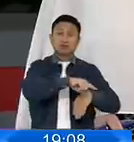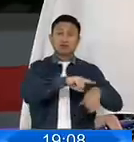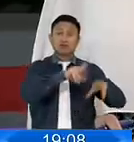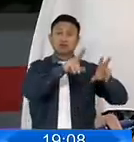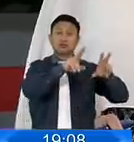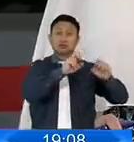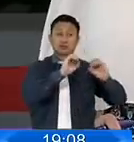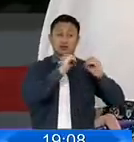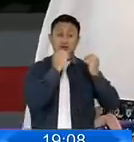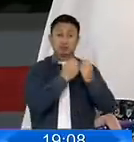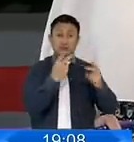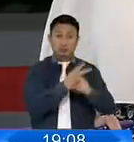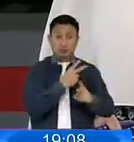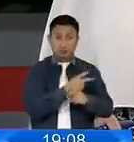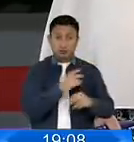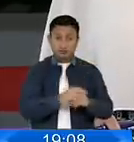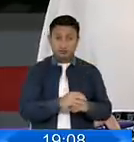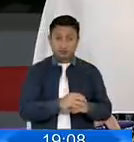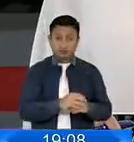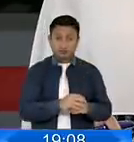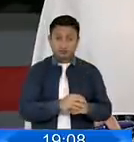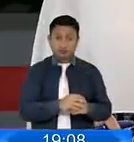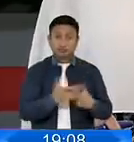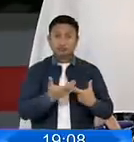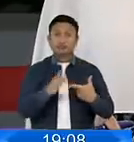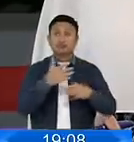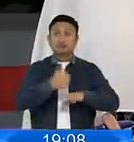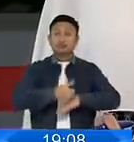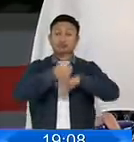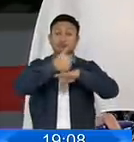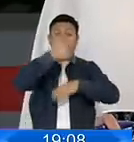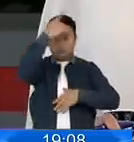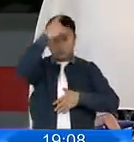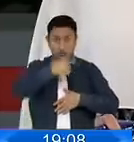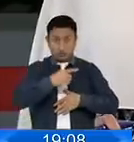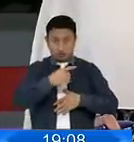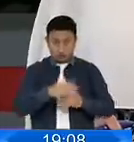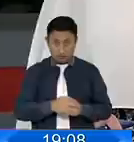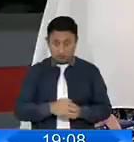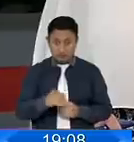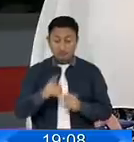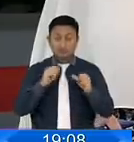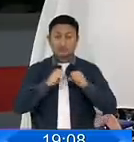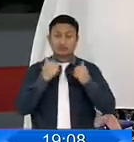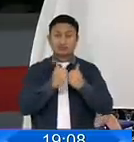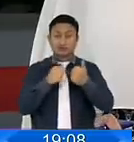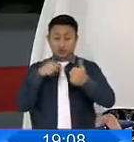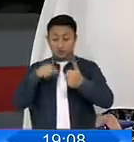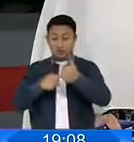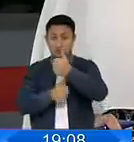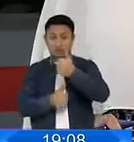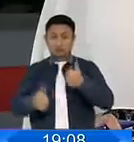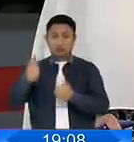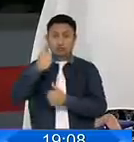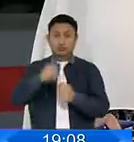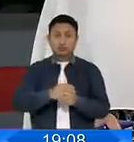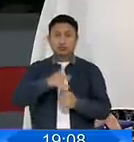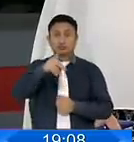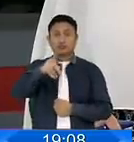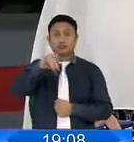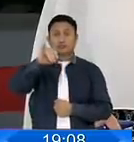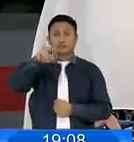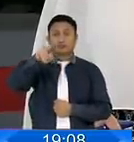organizada dentro de la decisión tomada por el organismo legislativo. La asambleísta alterna de Mendoza, Pinucha Cola Marcos,